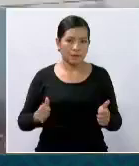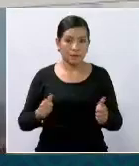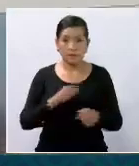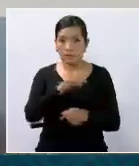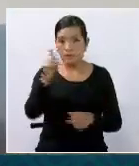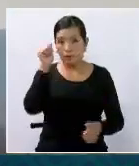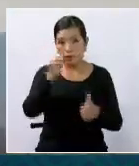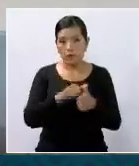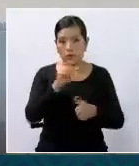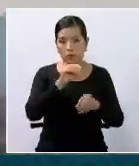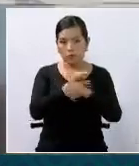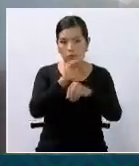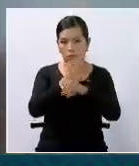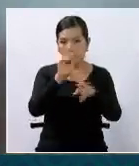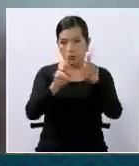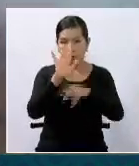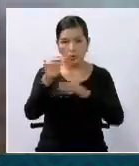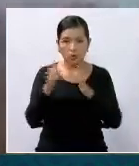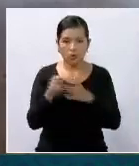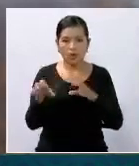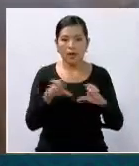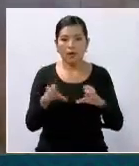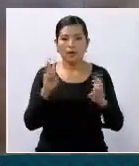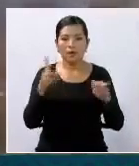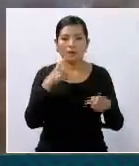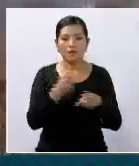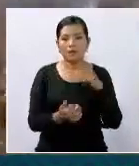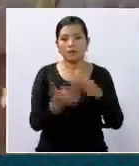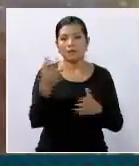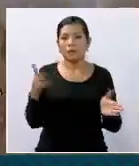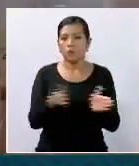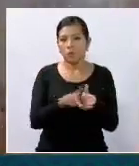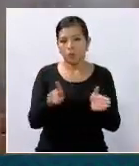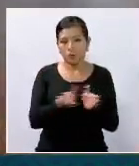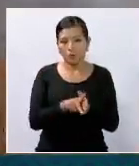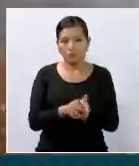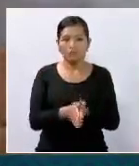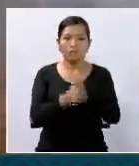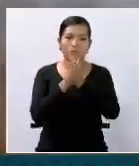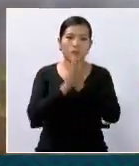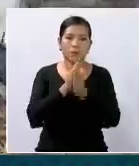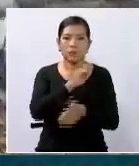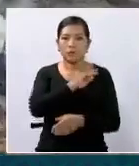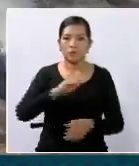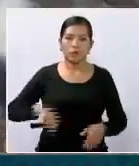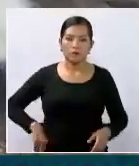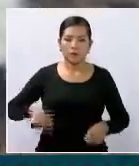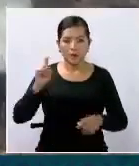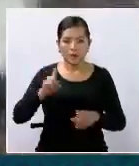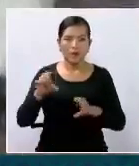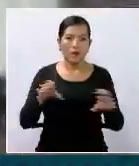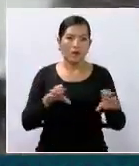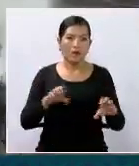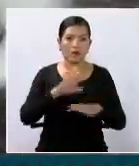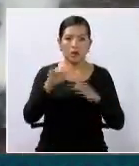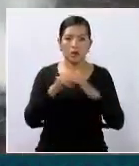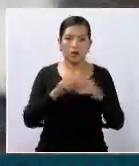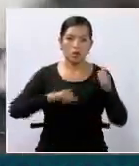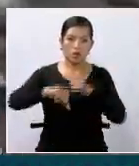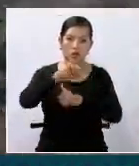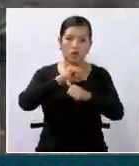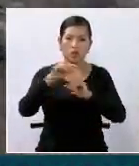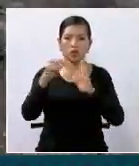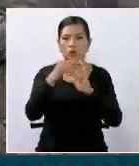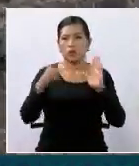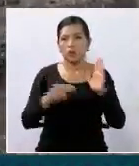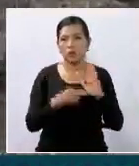a la población que está prohibido la realización de chequeos en el departamento. Pide a los municipios realizar socialización de las normativas